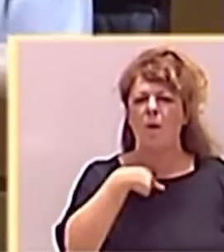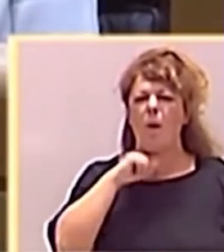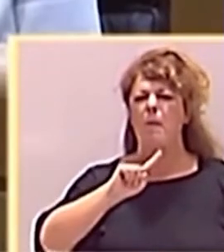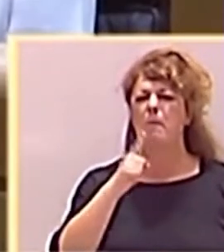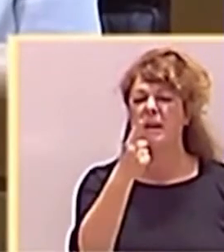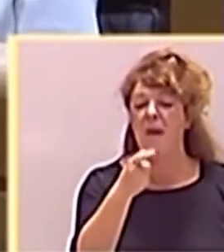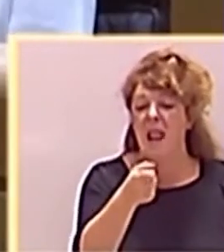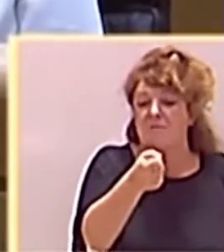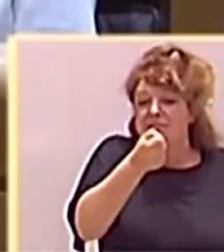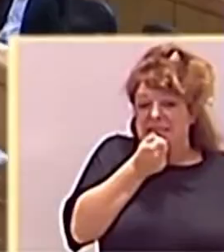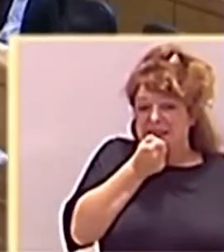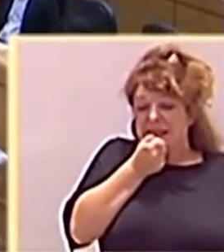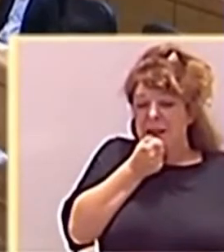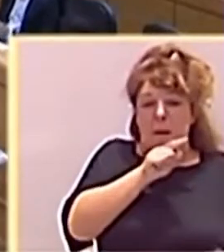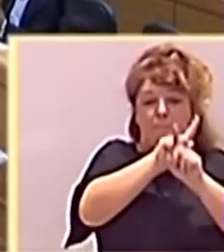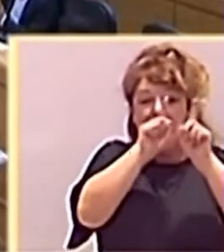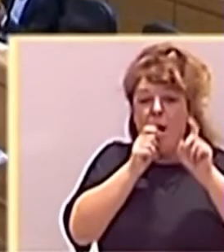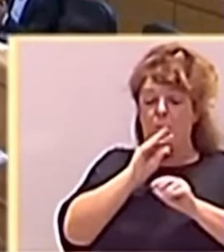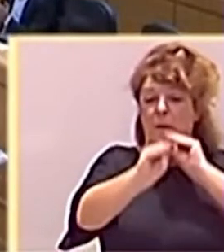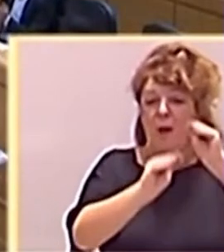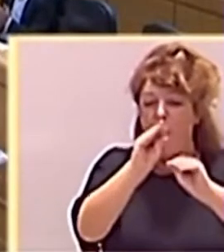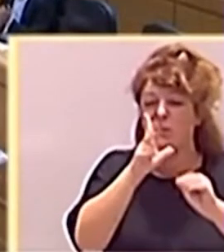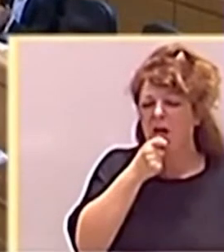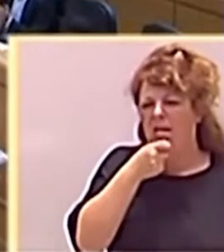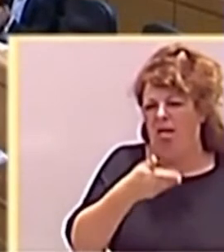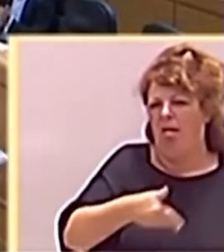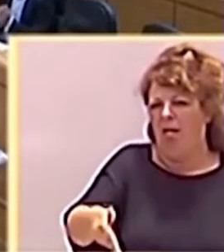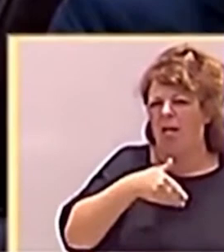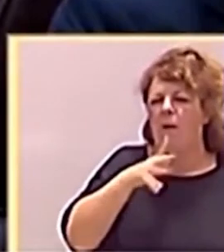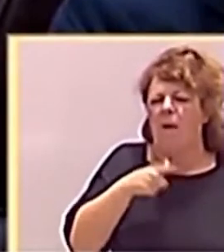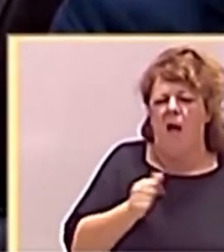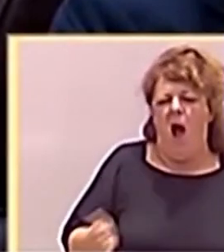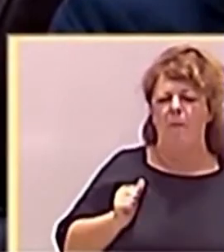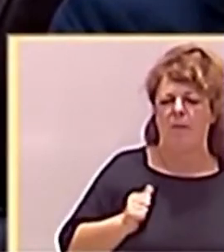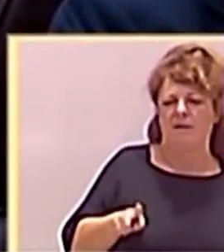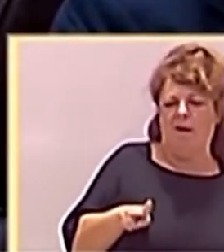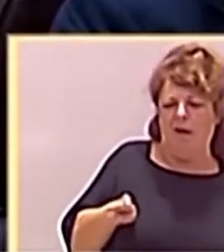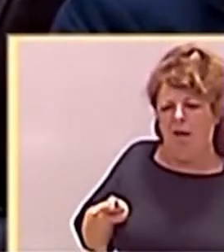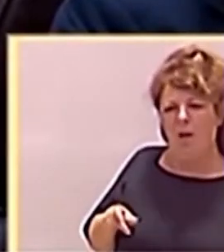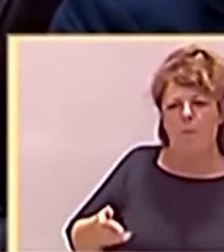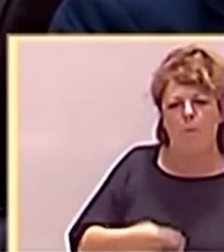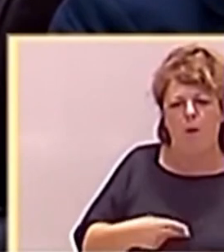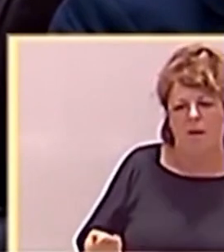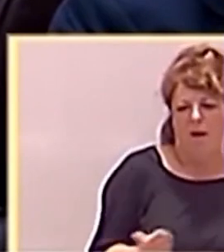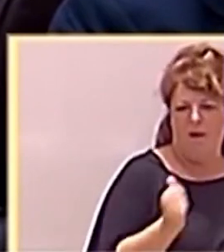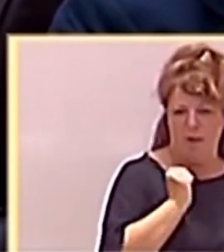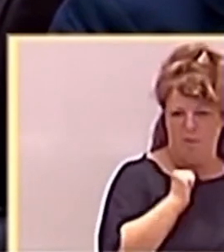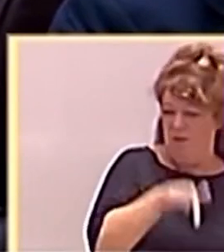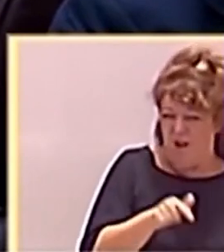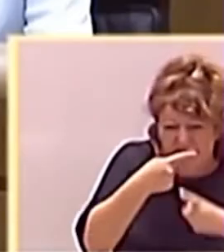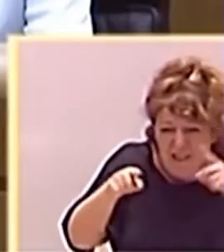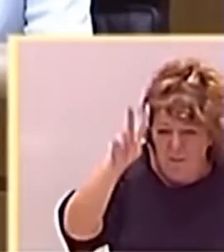primera pregunta en esta Cámara para sacar rédito político y que lo haga además en un asunto de